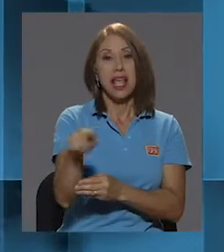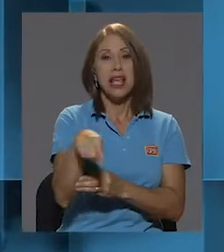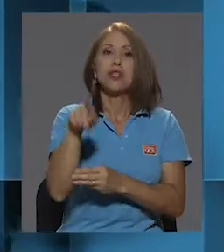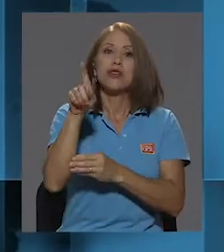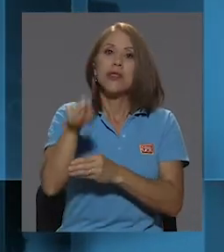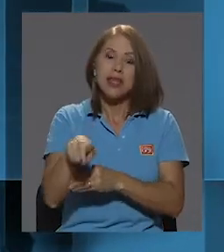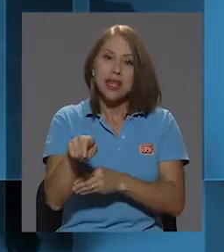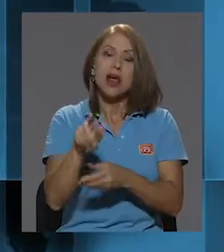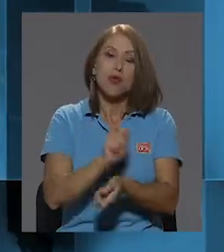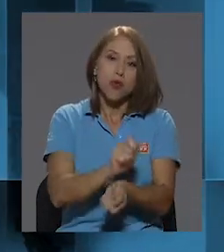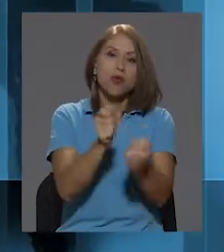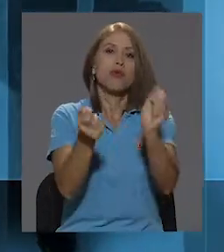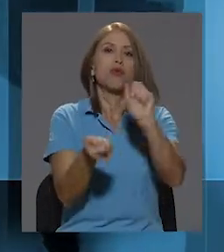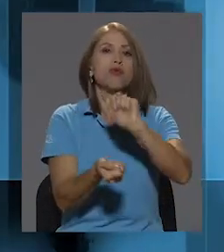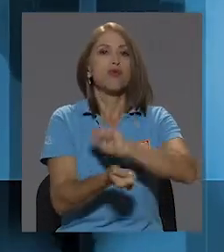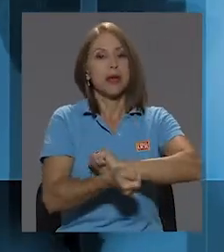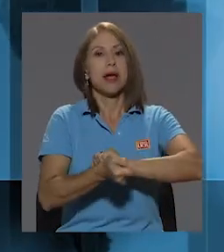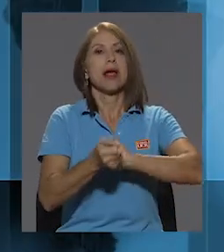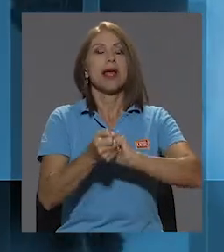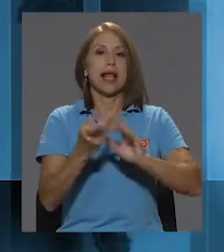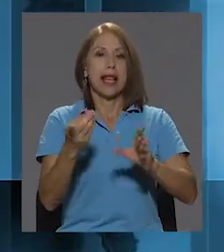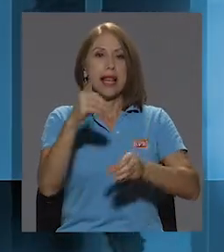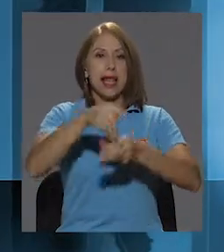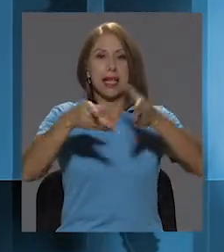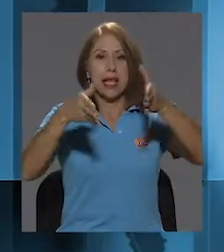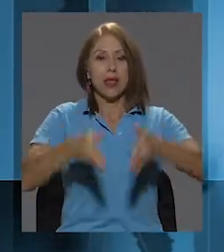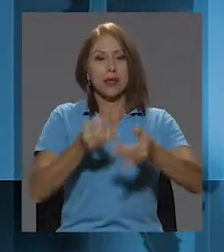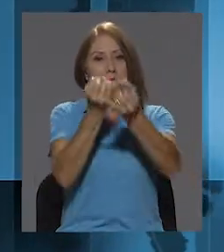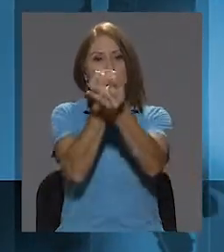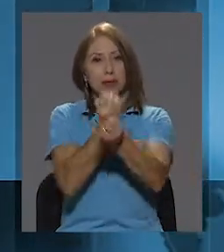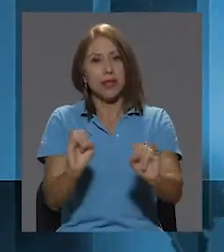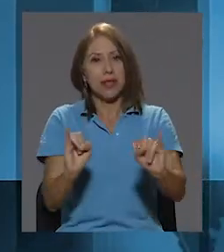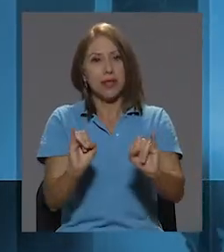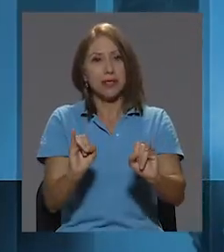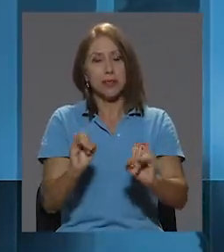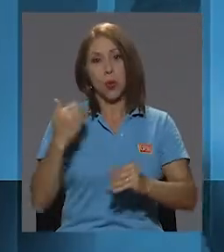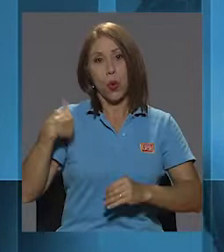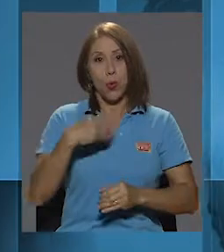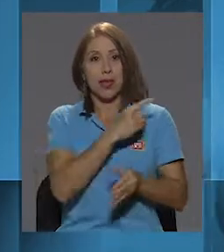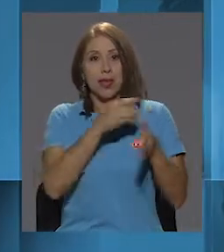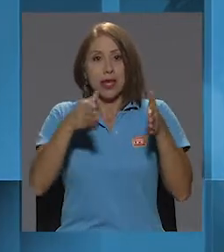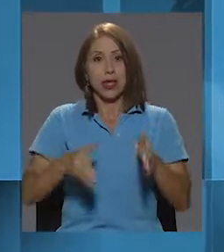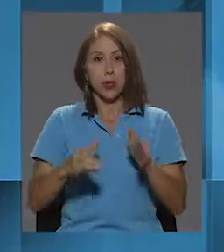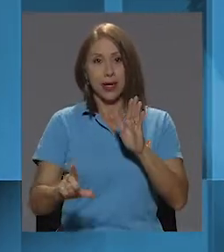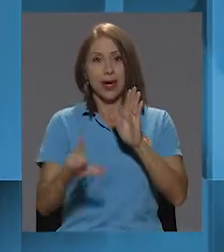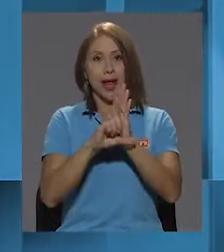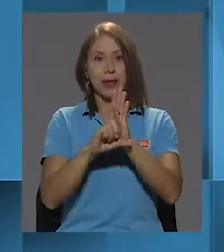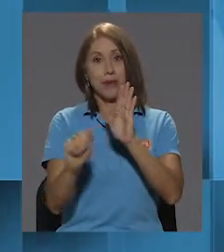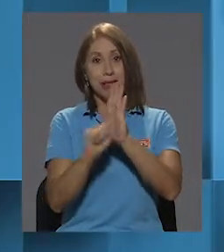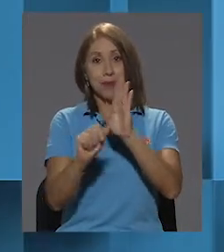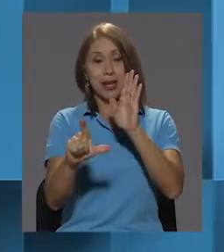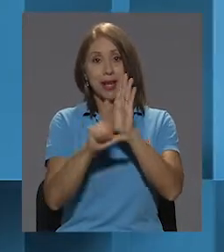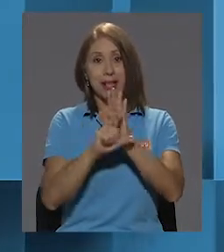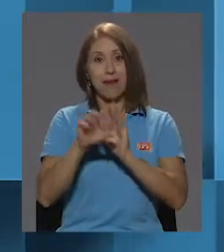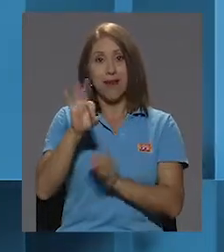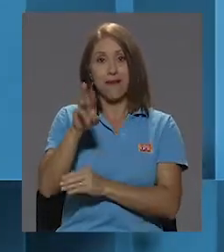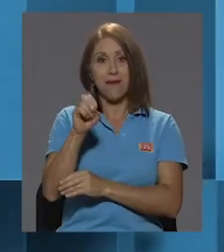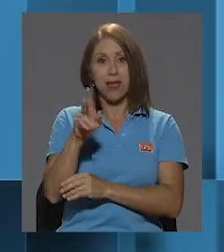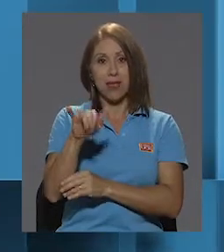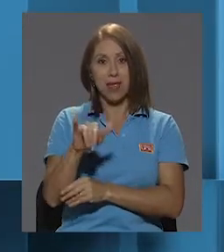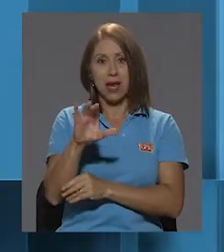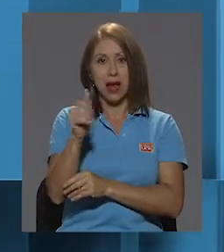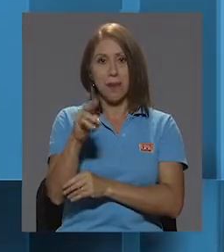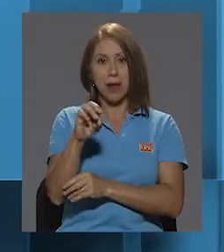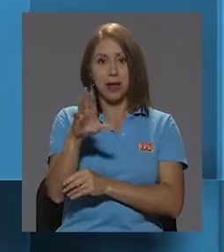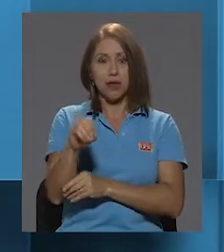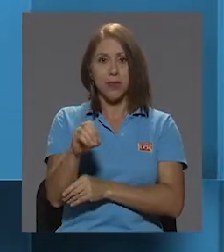convertirse en legisladores independientes. Por su parte, Freddy Camacho, director legal de la Asamblea Legislativa, explicó que